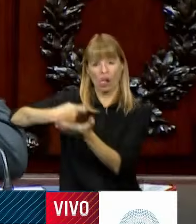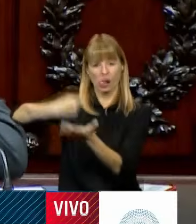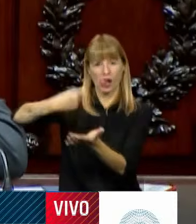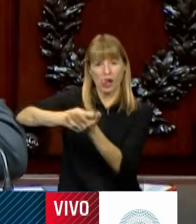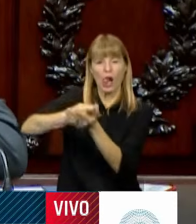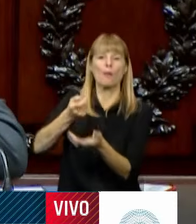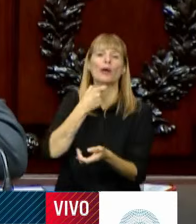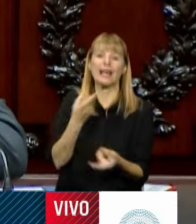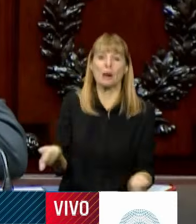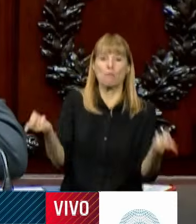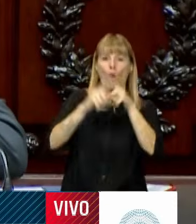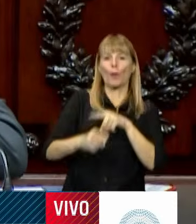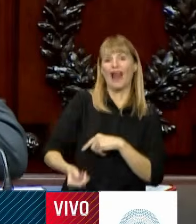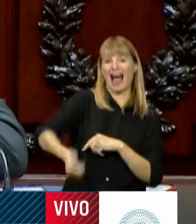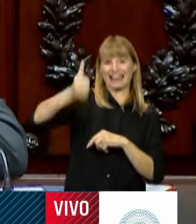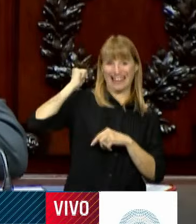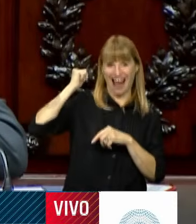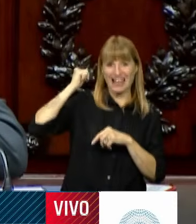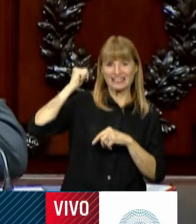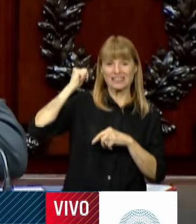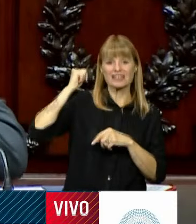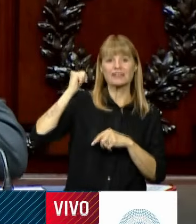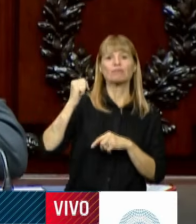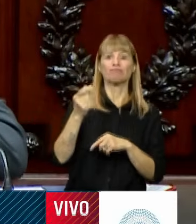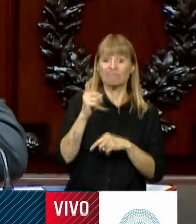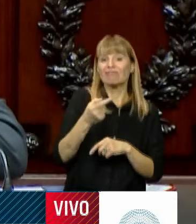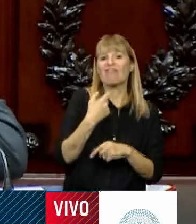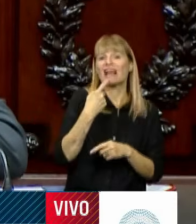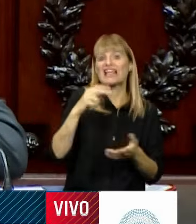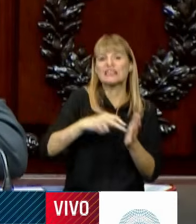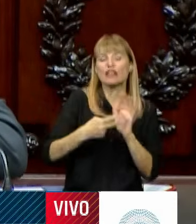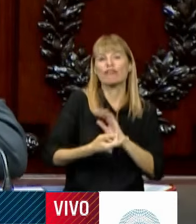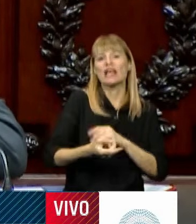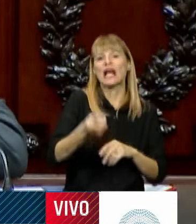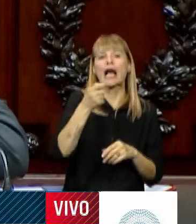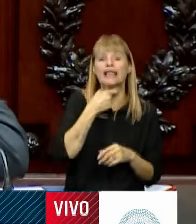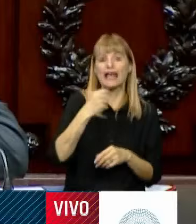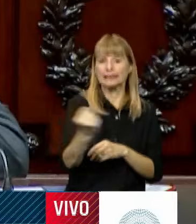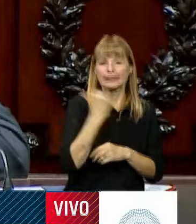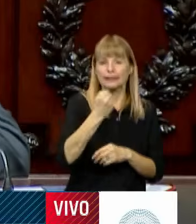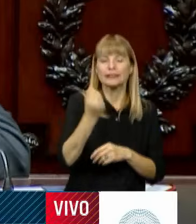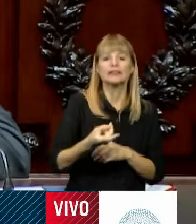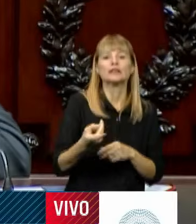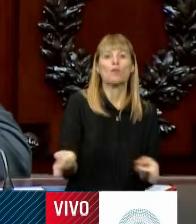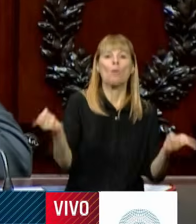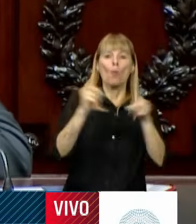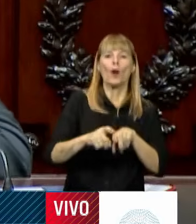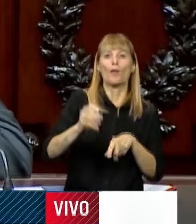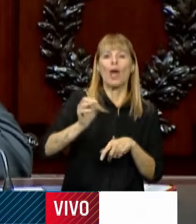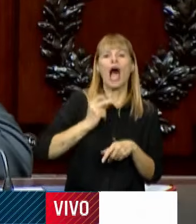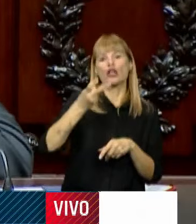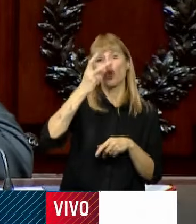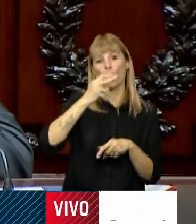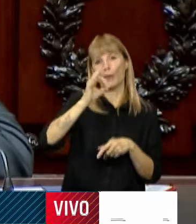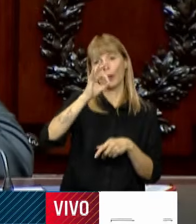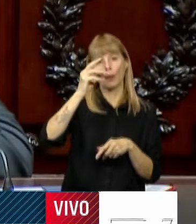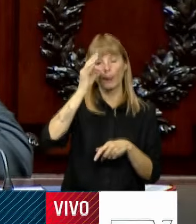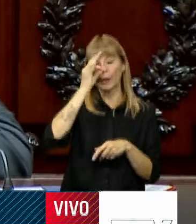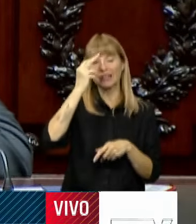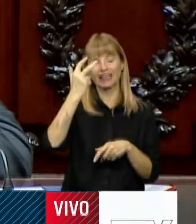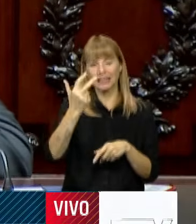quieren volver al pasado, es decir, los que quieren volver al año 2023 al gobierno de Alberto